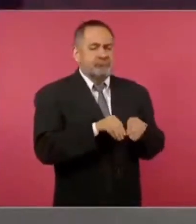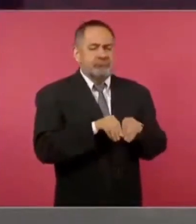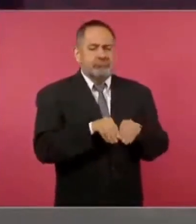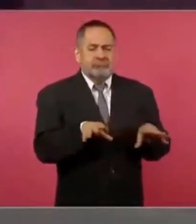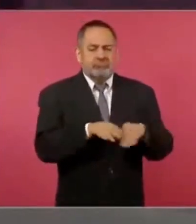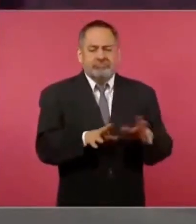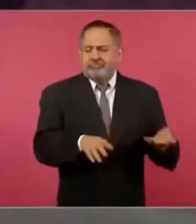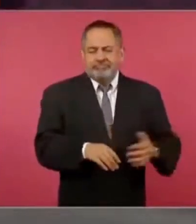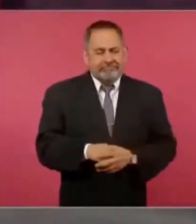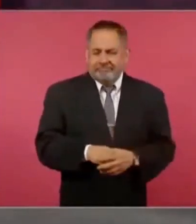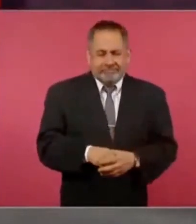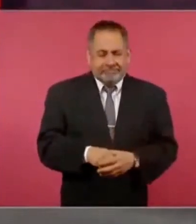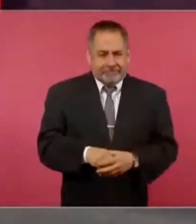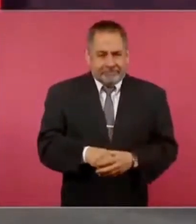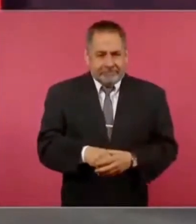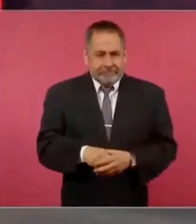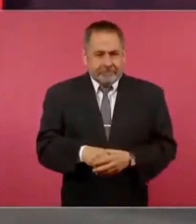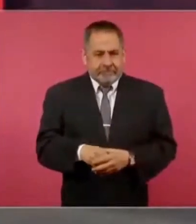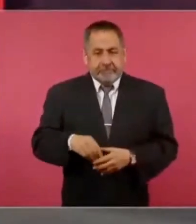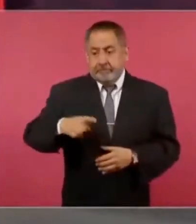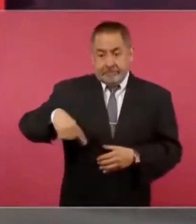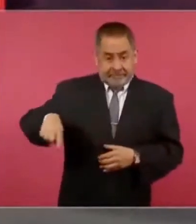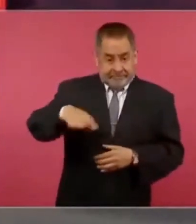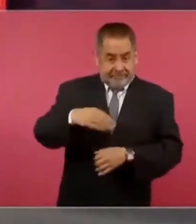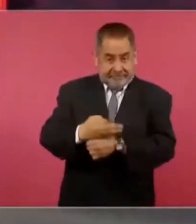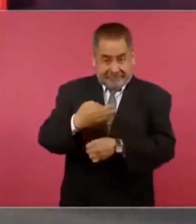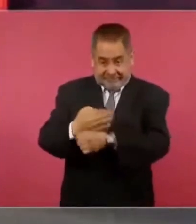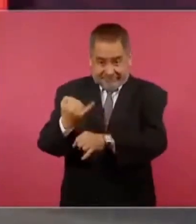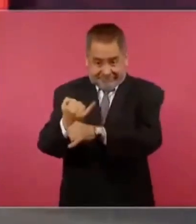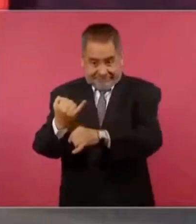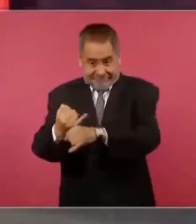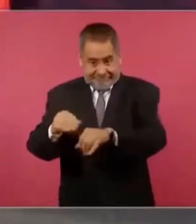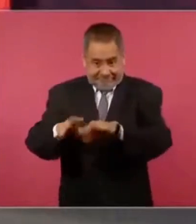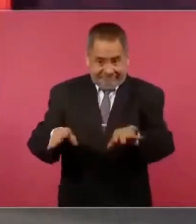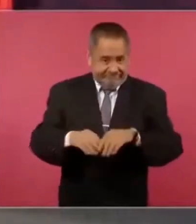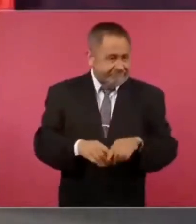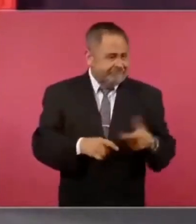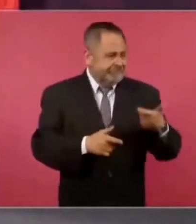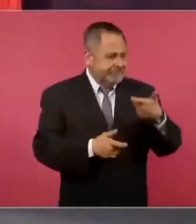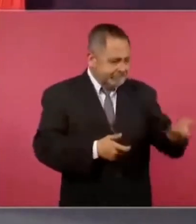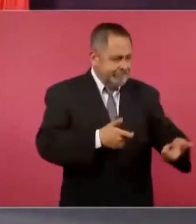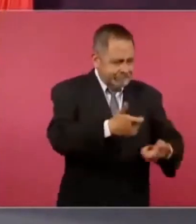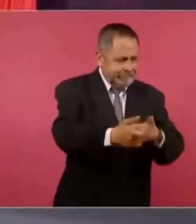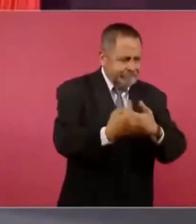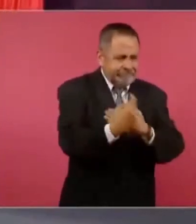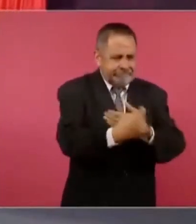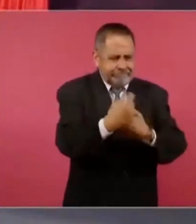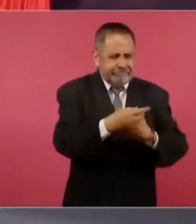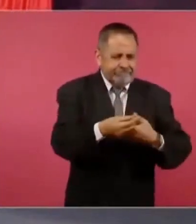intervengan en las redes sociales y manipulen las redes sociales y compren bots.